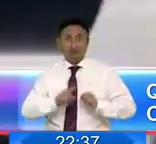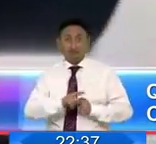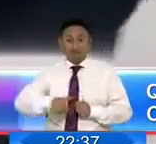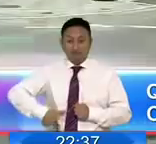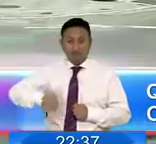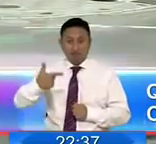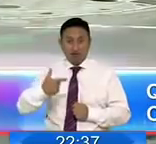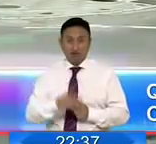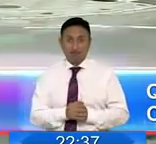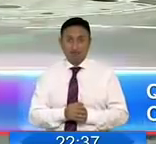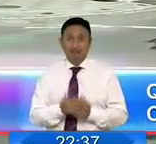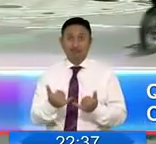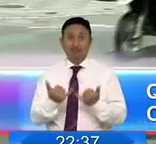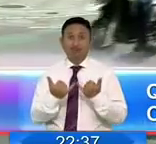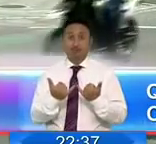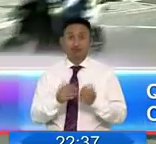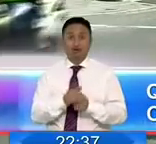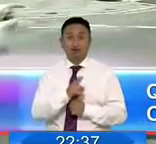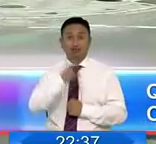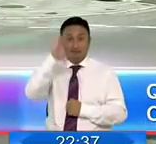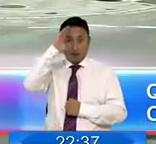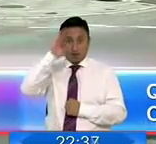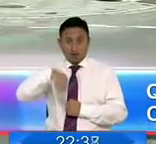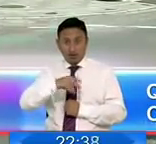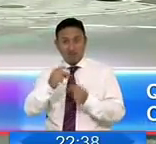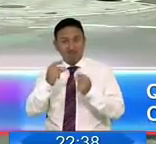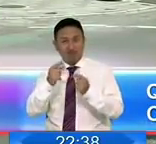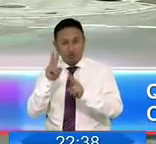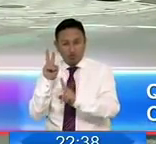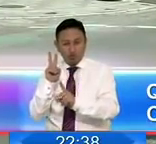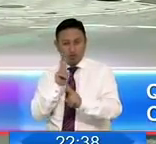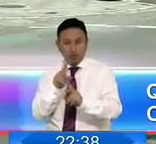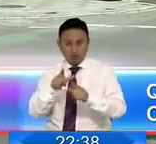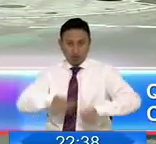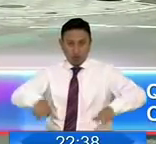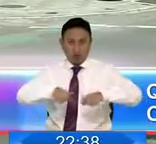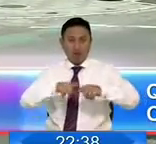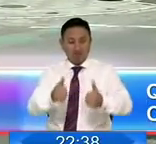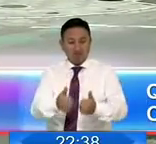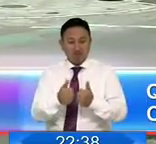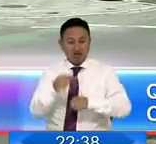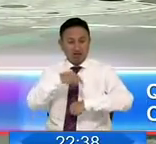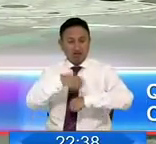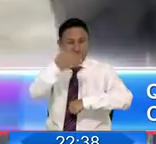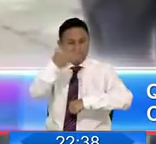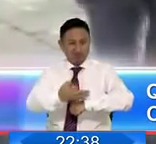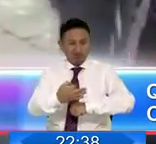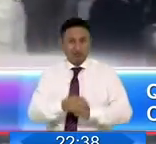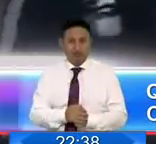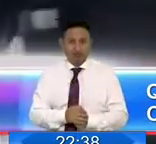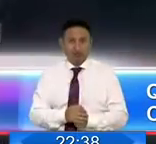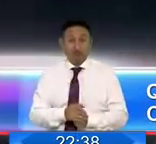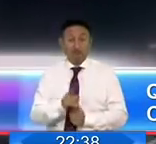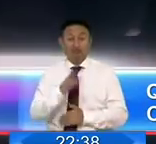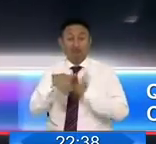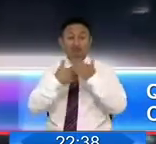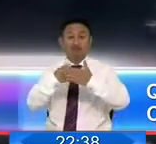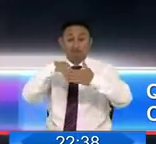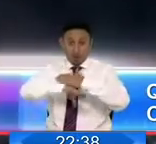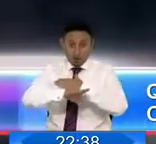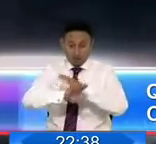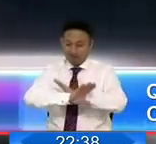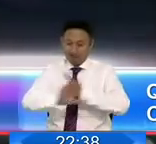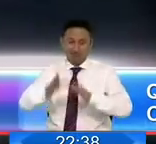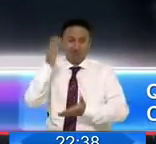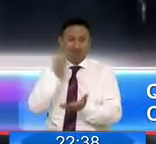fuego. En esta ocasión, el patrullaje oportuno, sobre todo por el sitio correcto y a la hora precisa, evitó aparentemente un robo